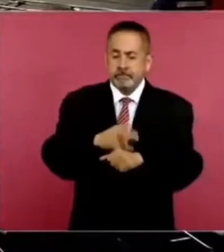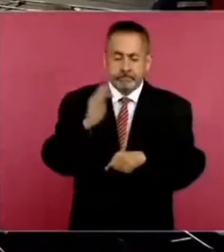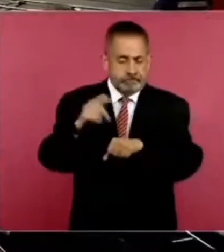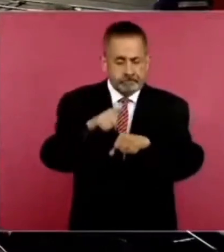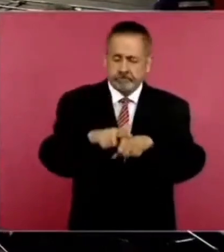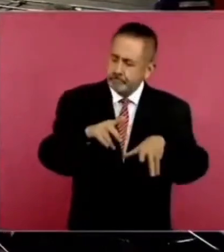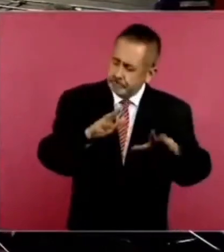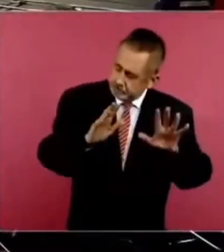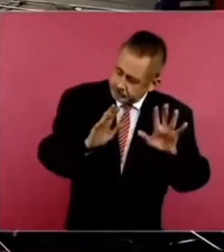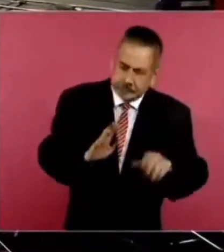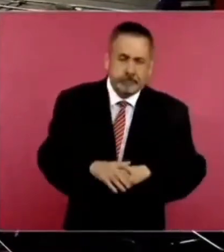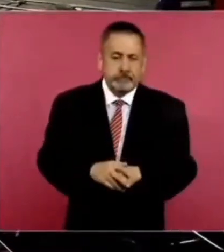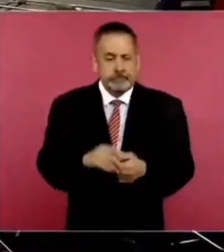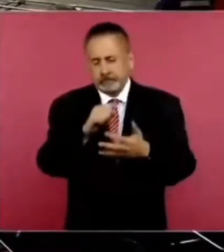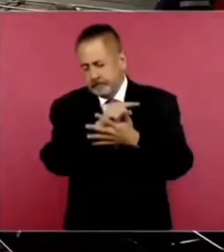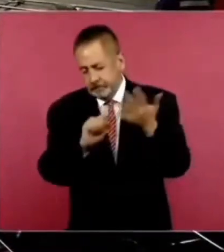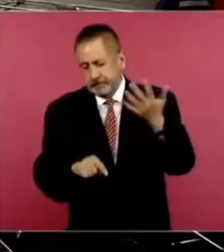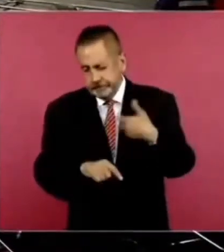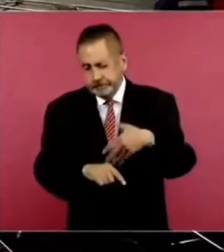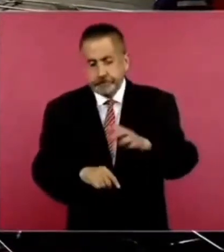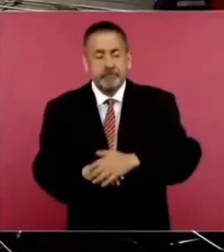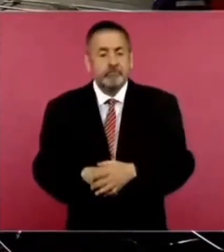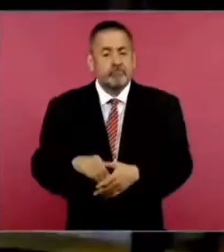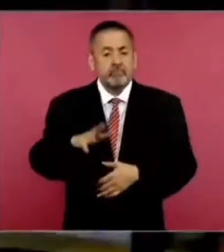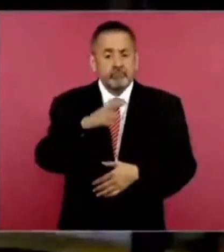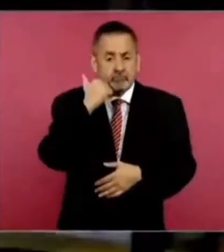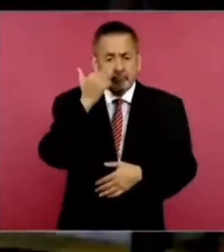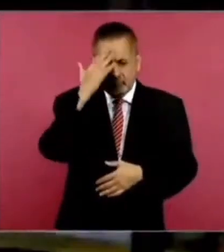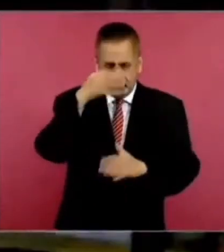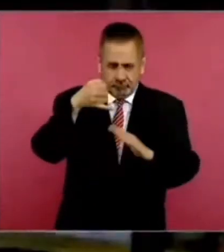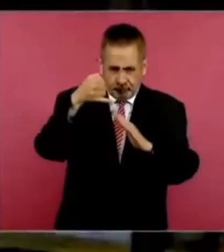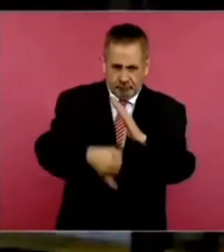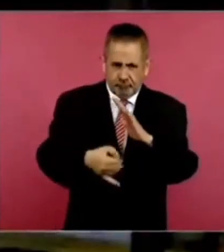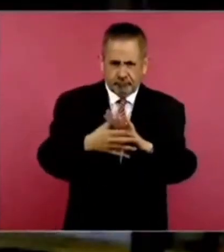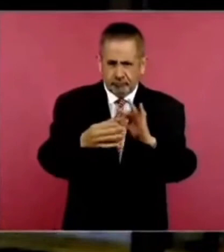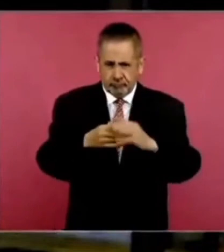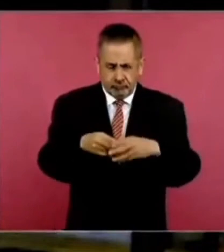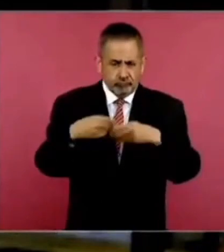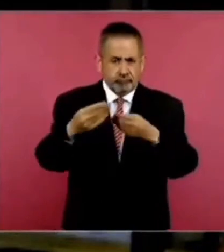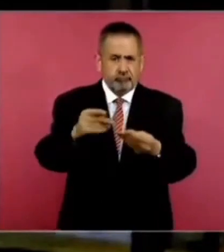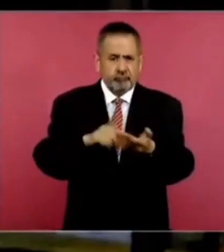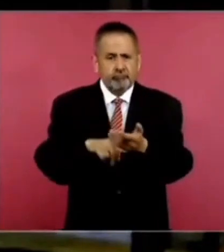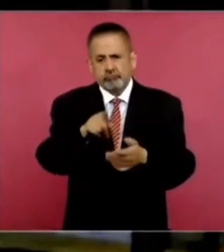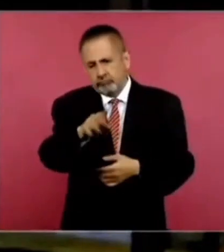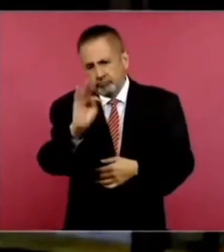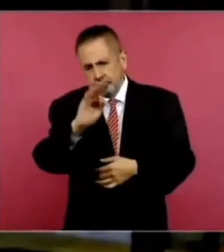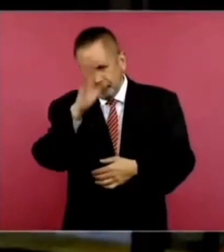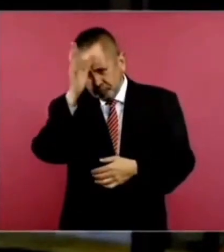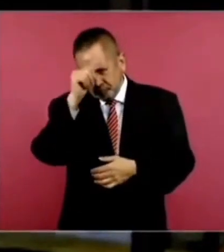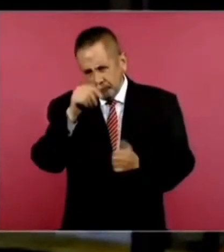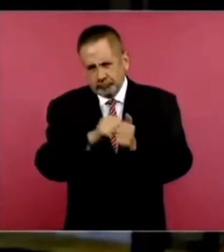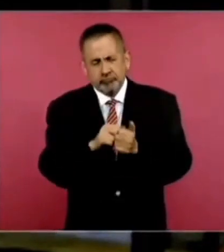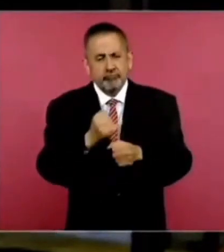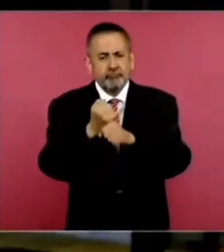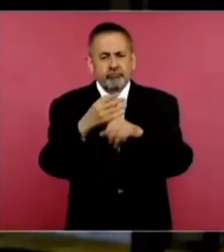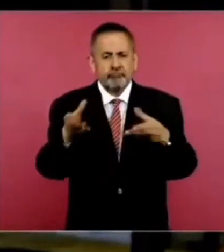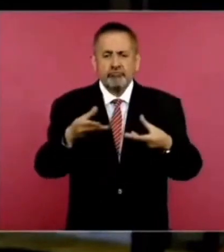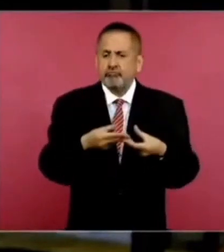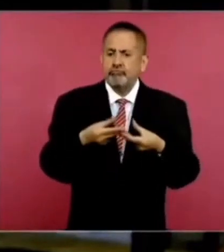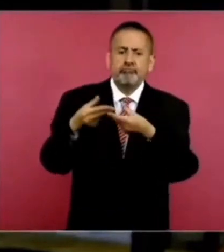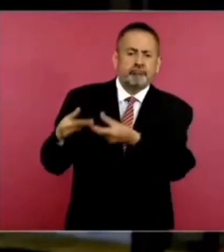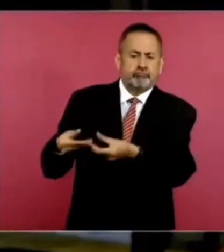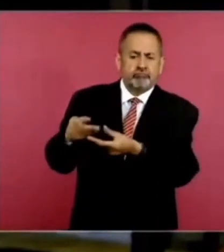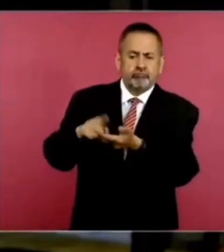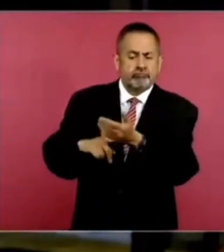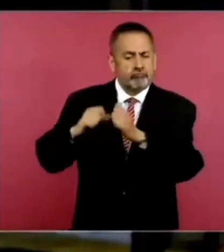federales. Preguntarle, presidente, si le gustaría conocer este caso más a profundidad y si estaría de acuerdo en que entreguemos la información que tenemos al titular